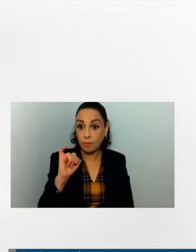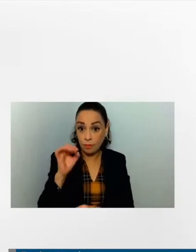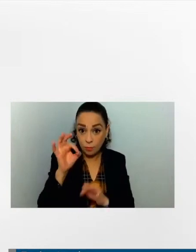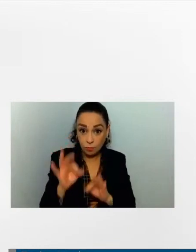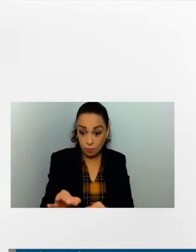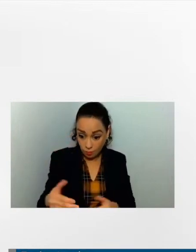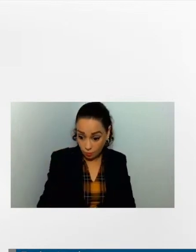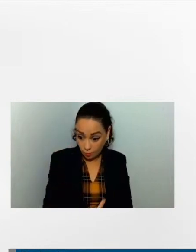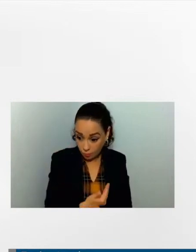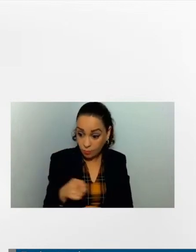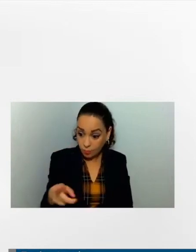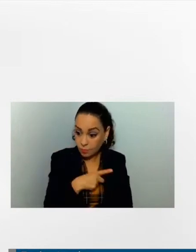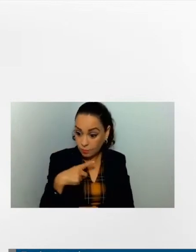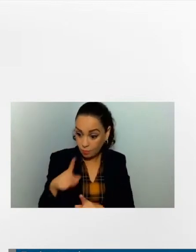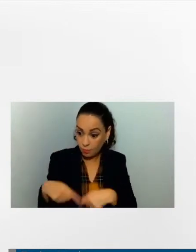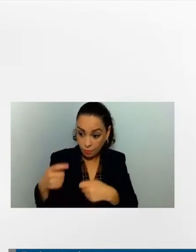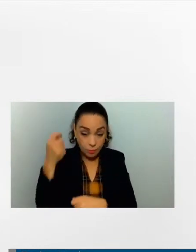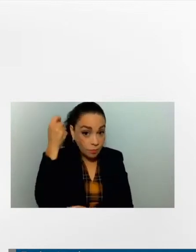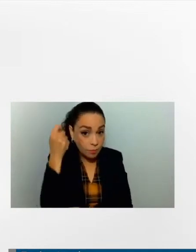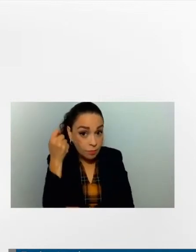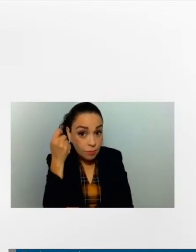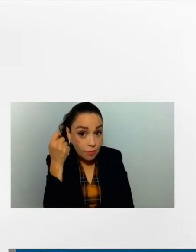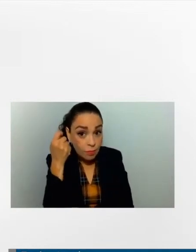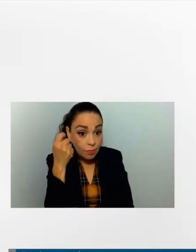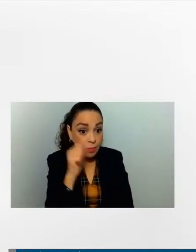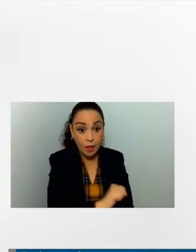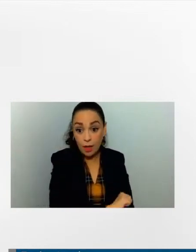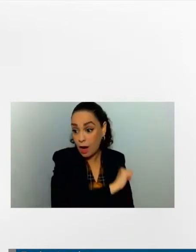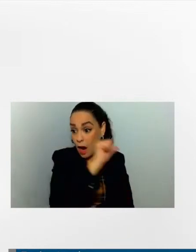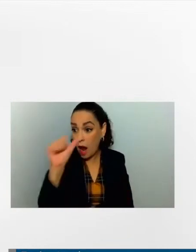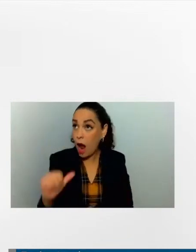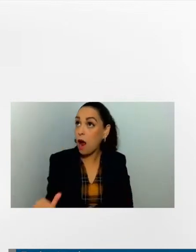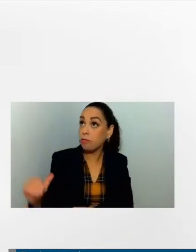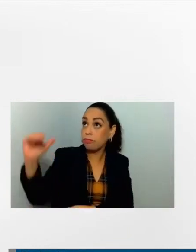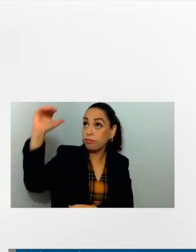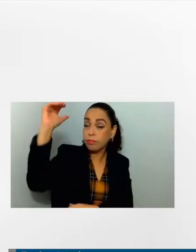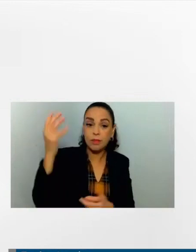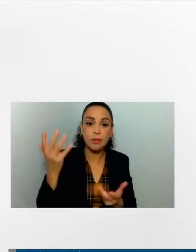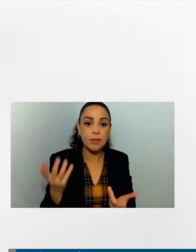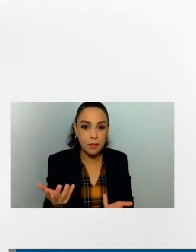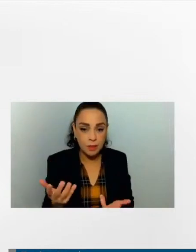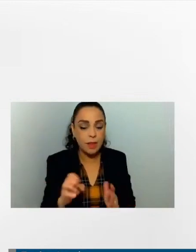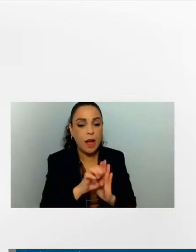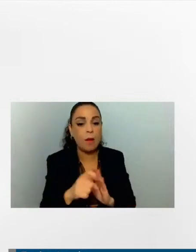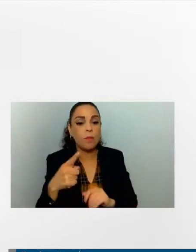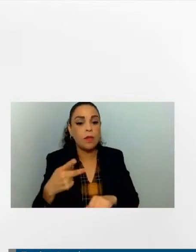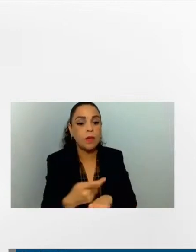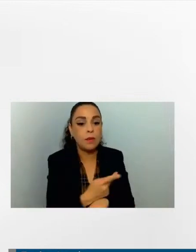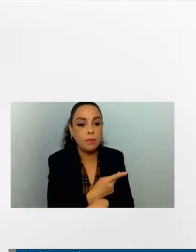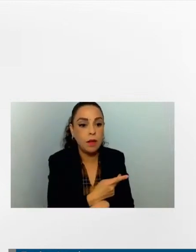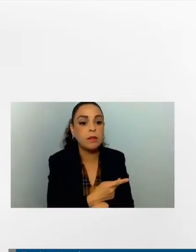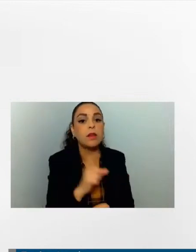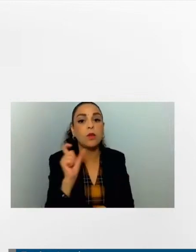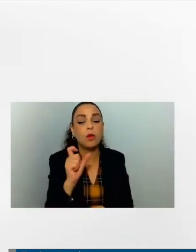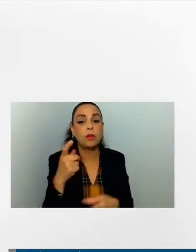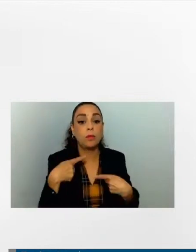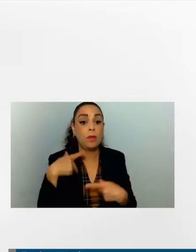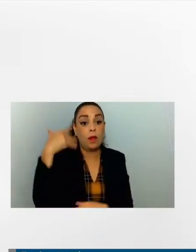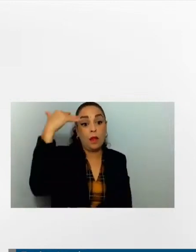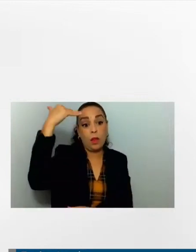criterio que también se usó en casos que están listados más abajo, de qué pasa cuando personas adultas